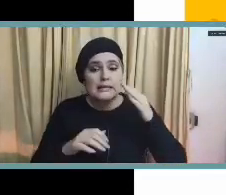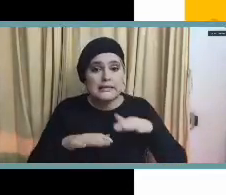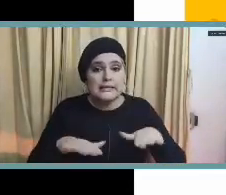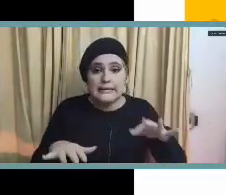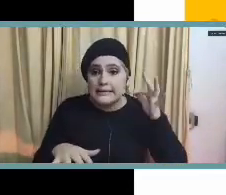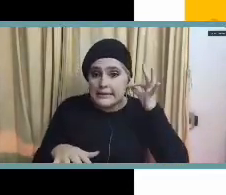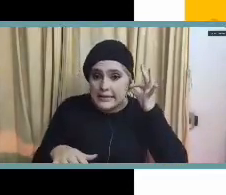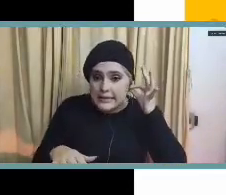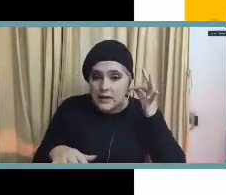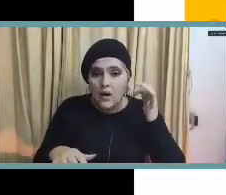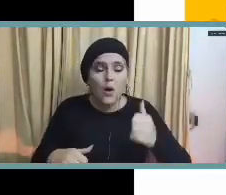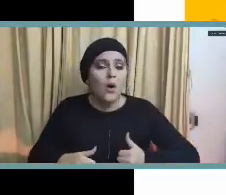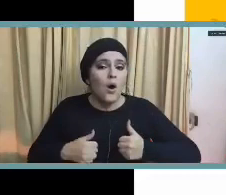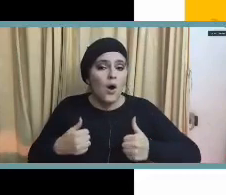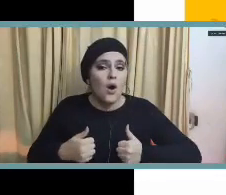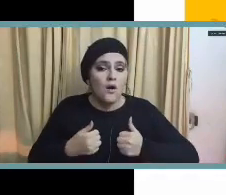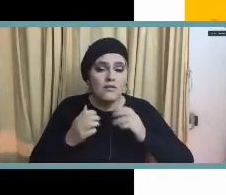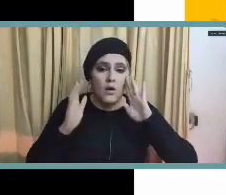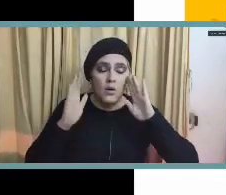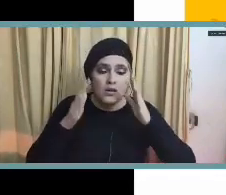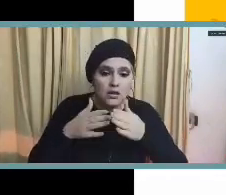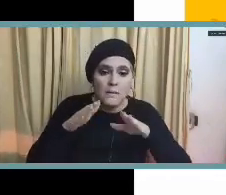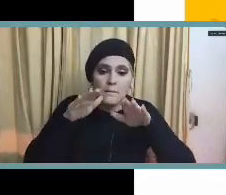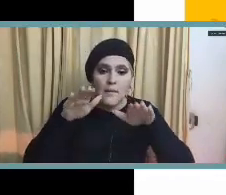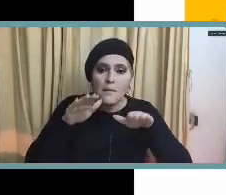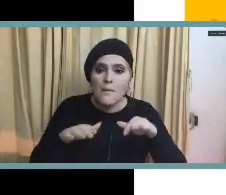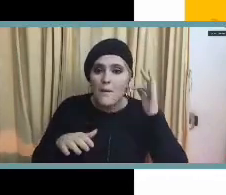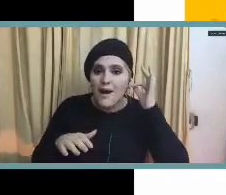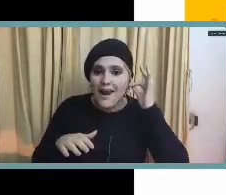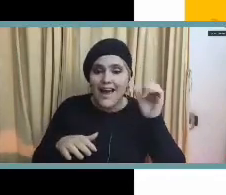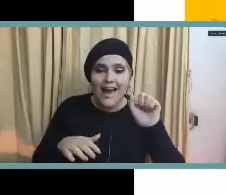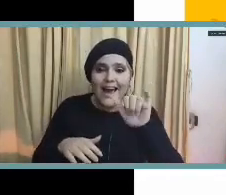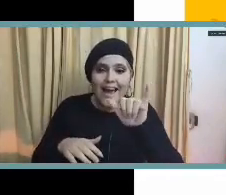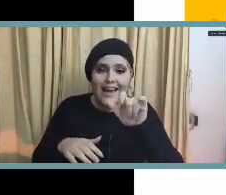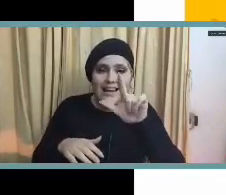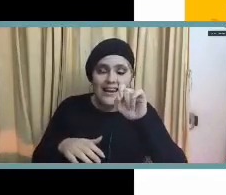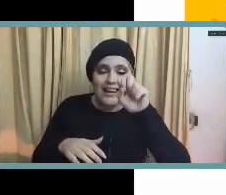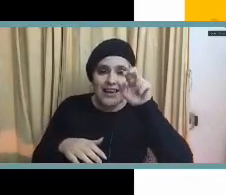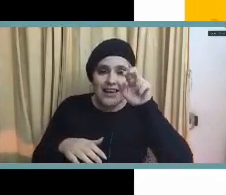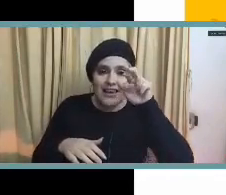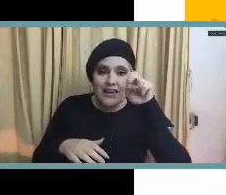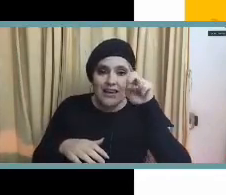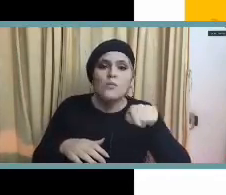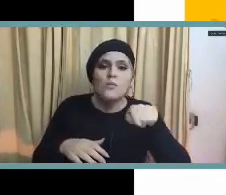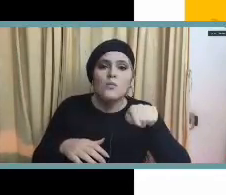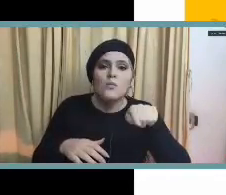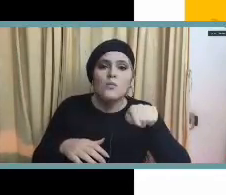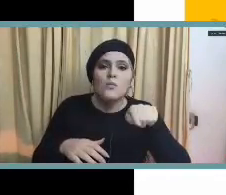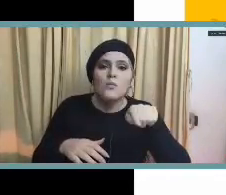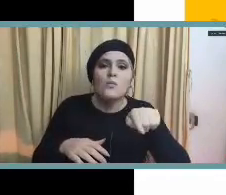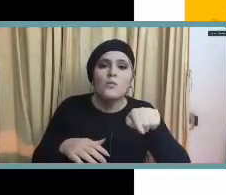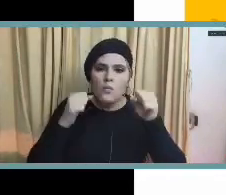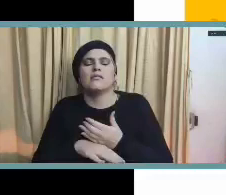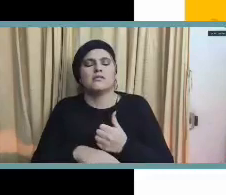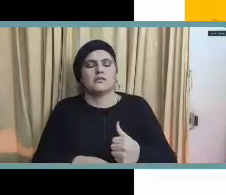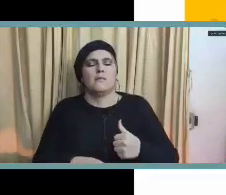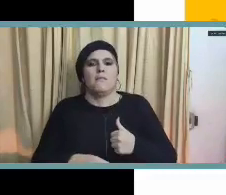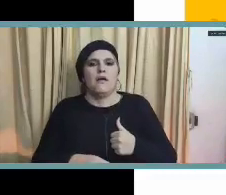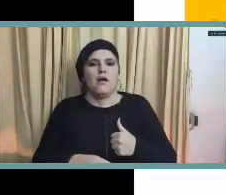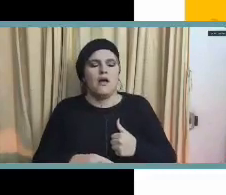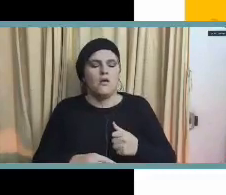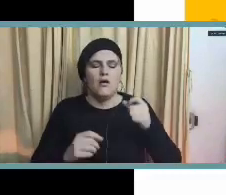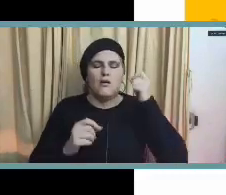autistas, tal como Aileen, se reconozcan a una edad lo más pronto posible.